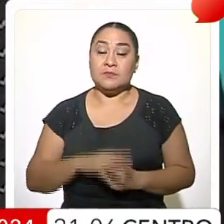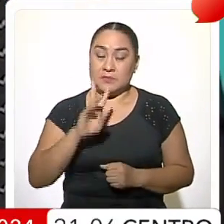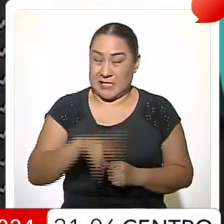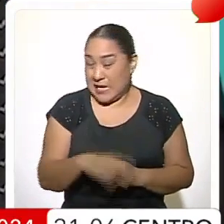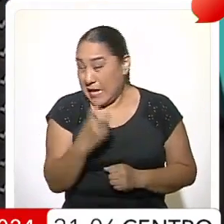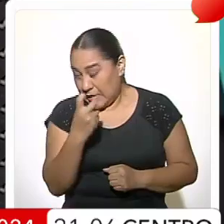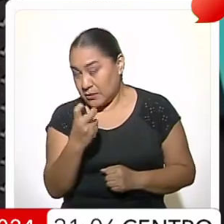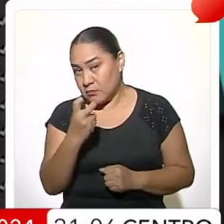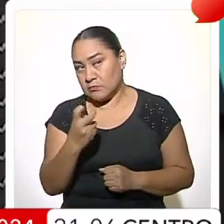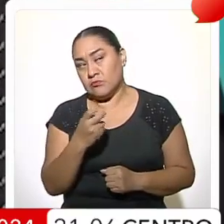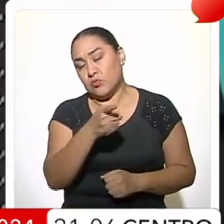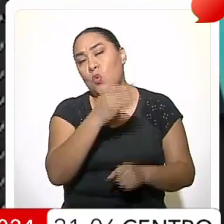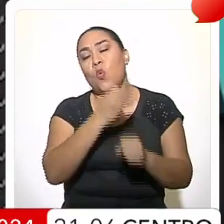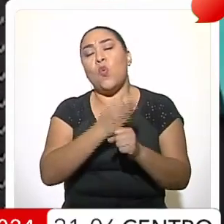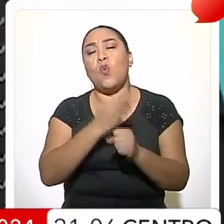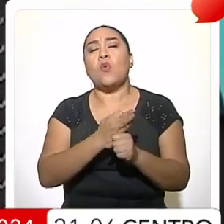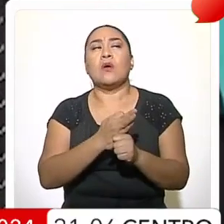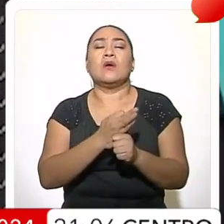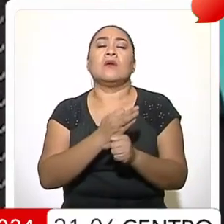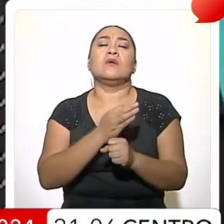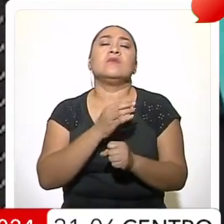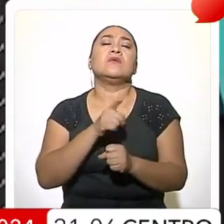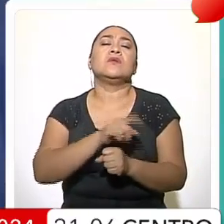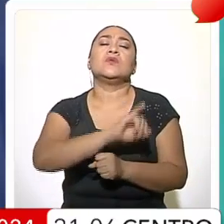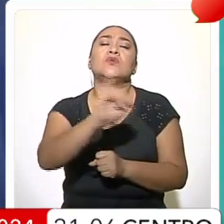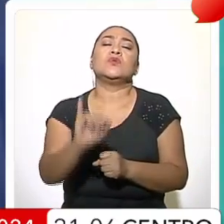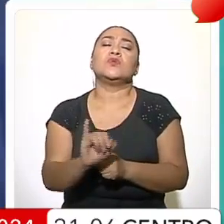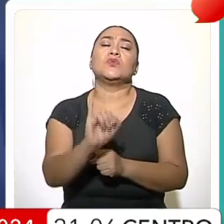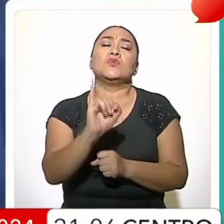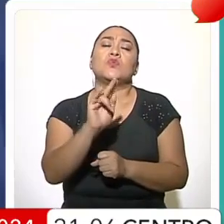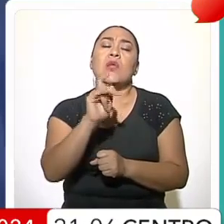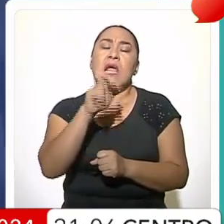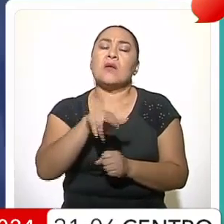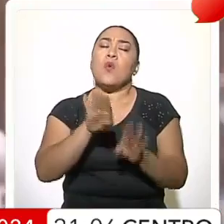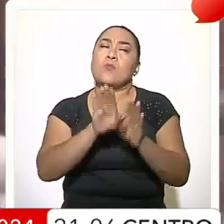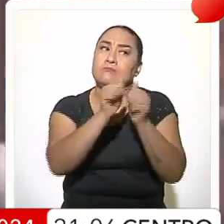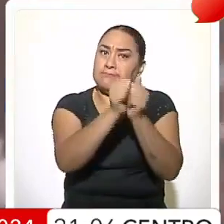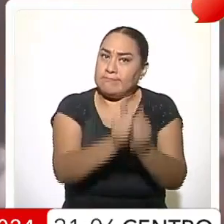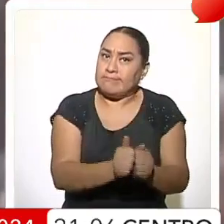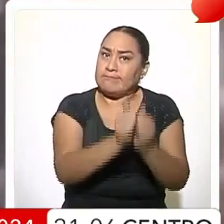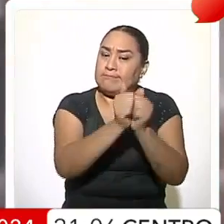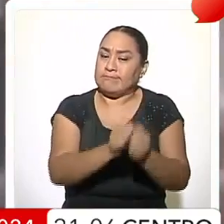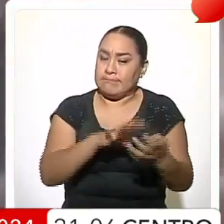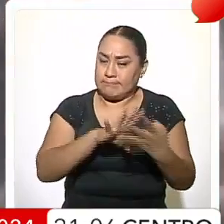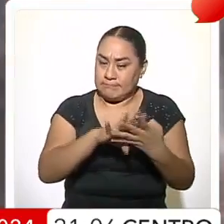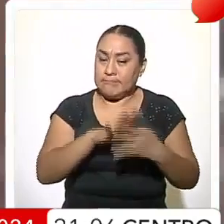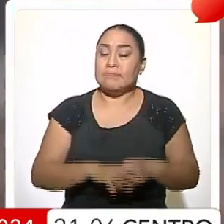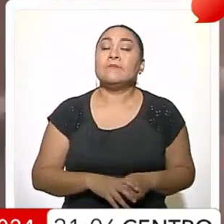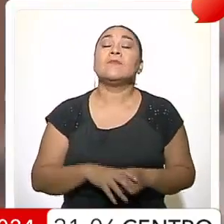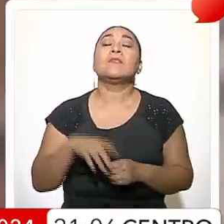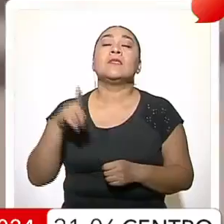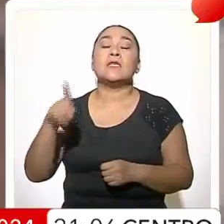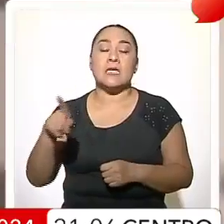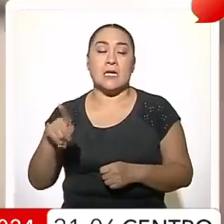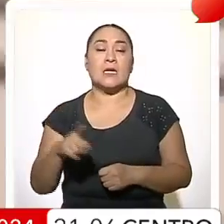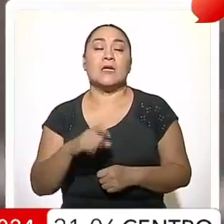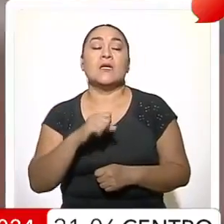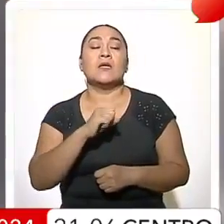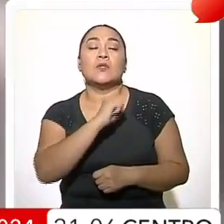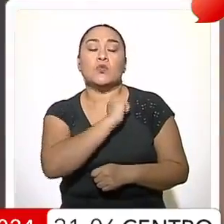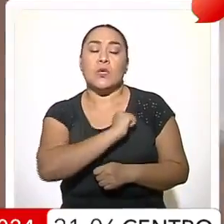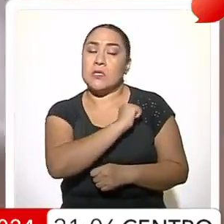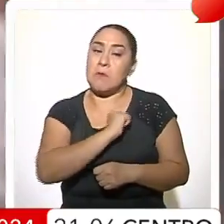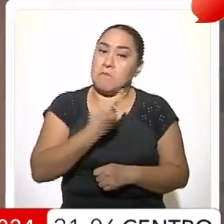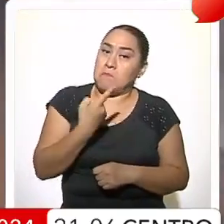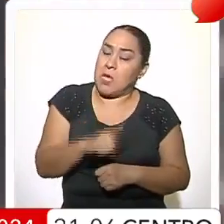condiciones generales de su estado físico y mental. Esto valió que Suecia emitiera una orden de